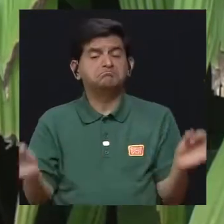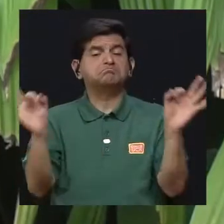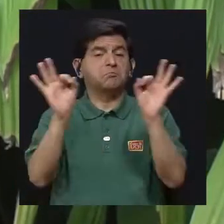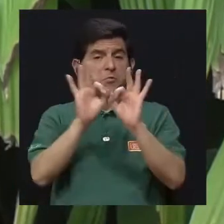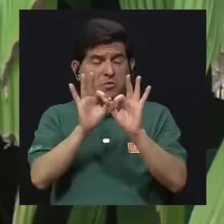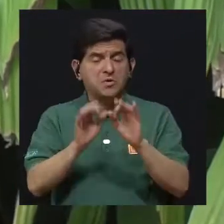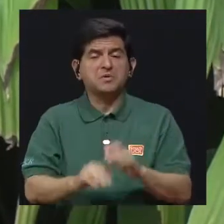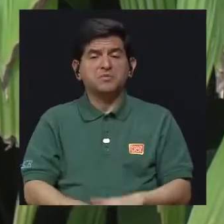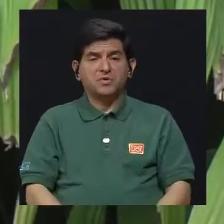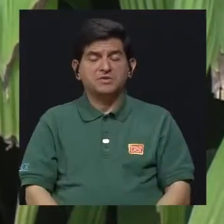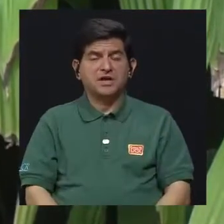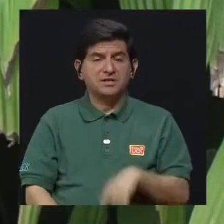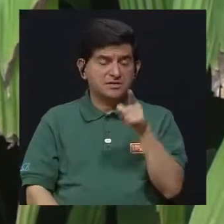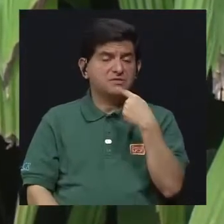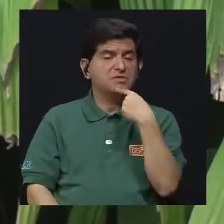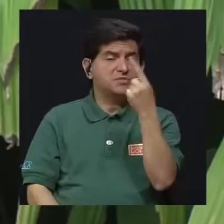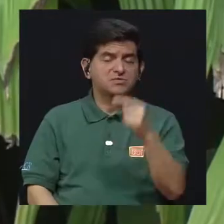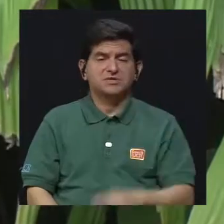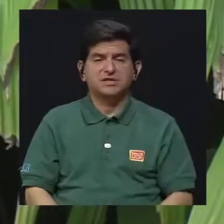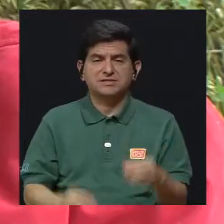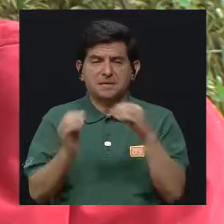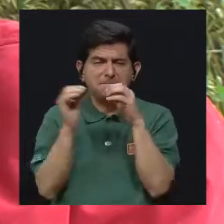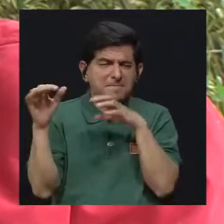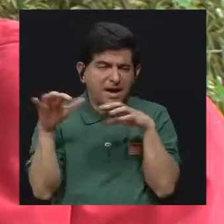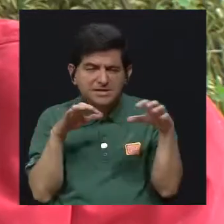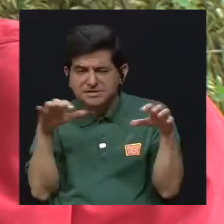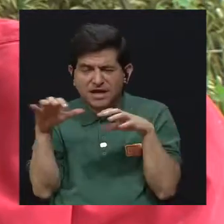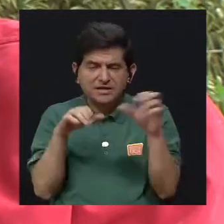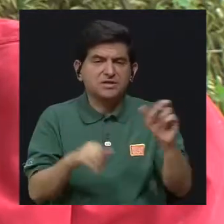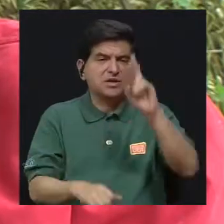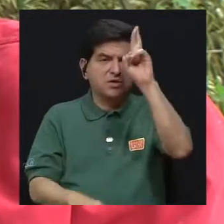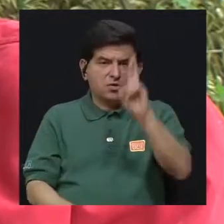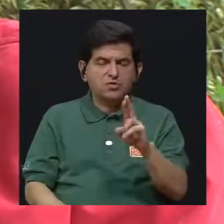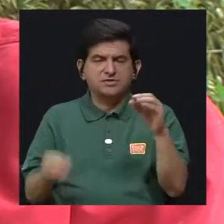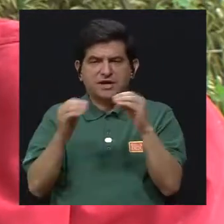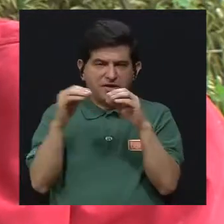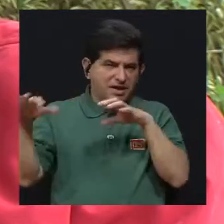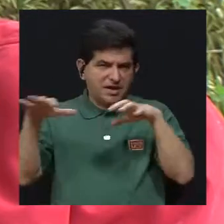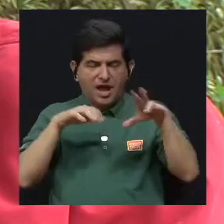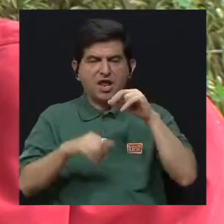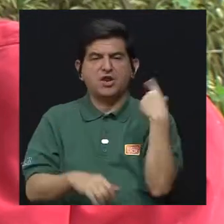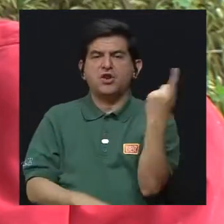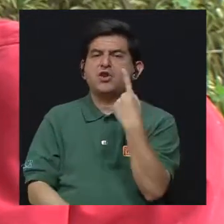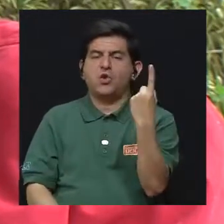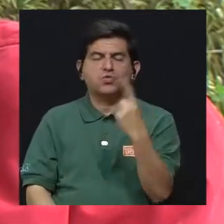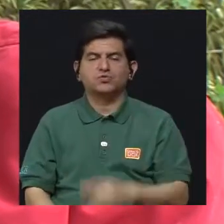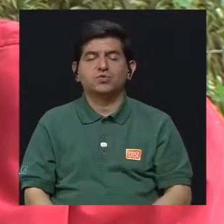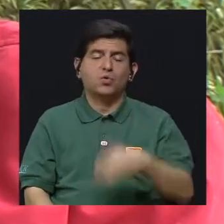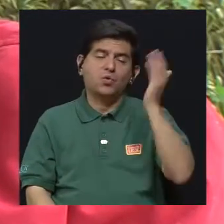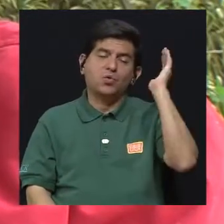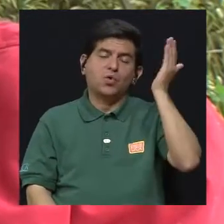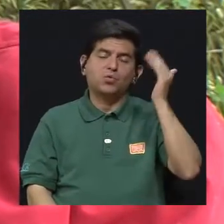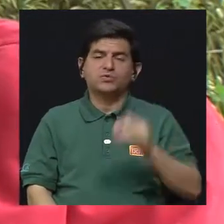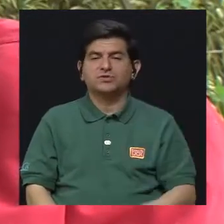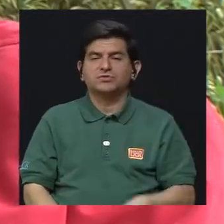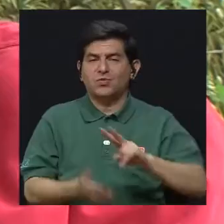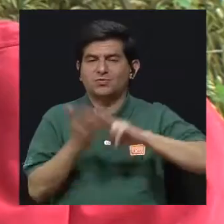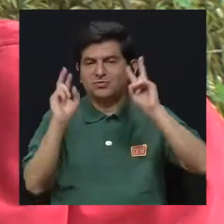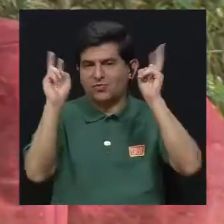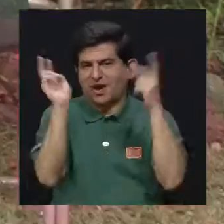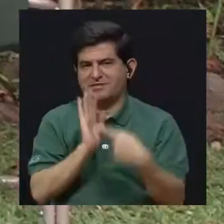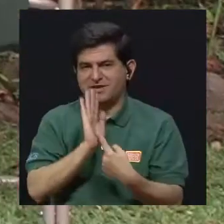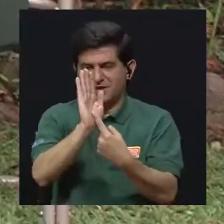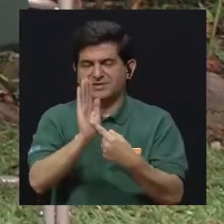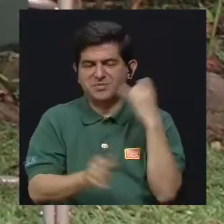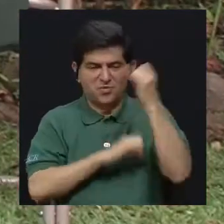importante esto que usted señala de ser más activos, de que Costa Rica sea más activo y no solamente un discurso verde que se